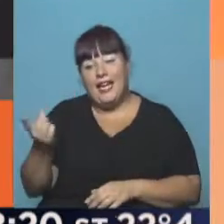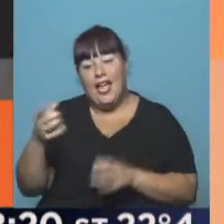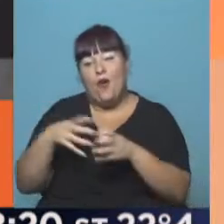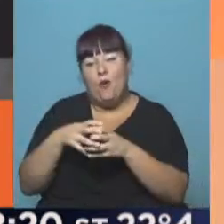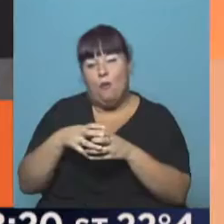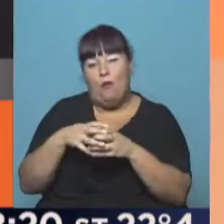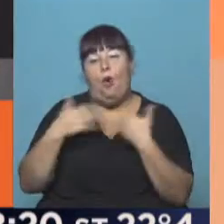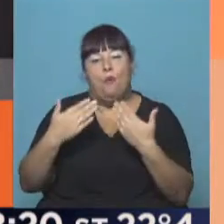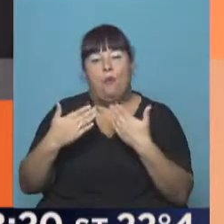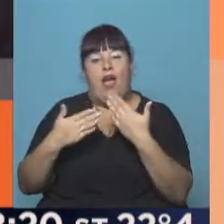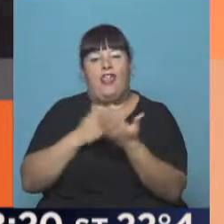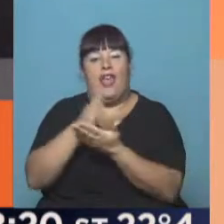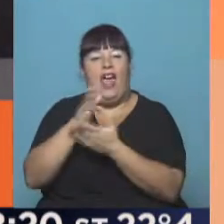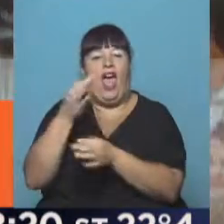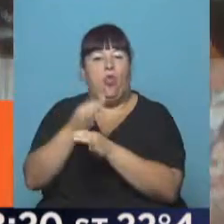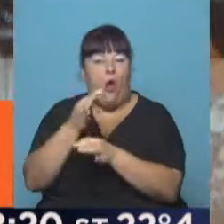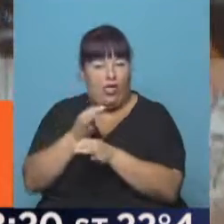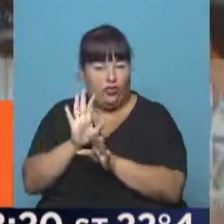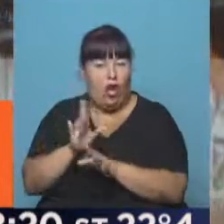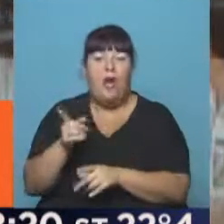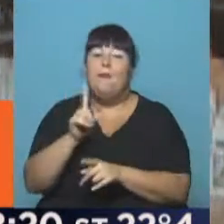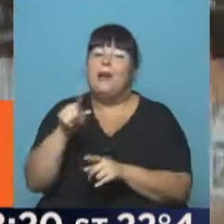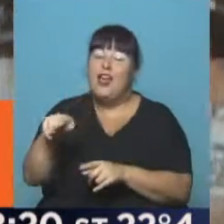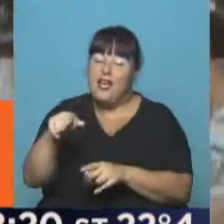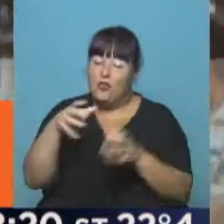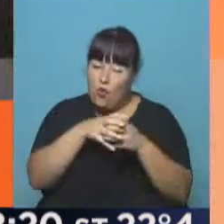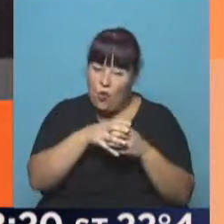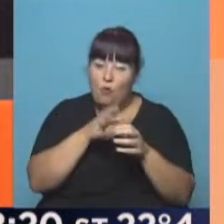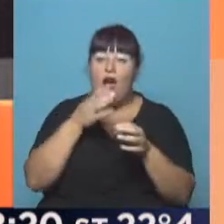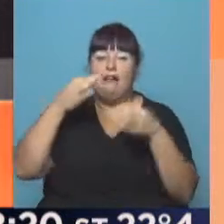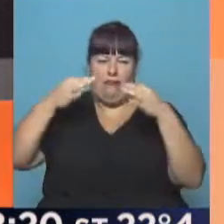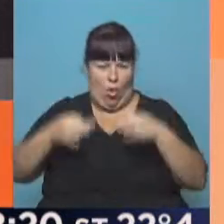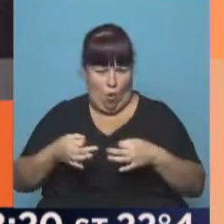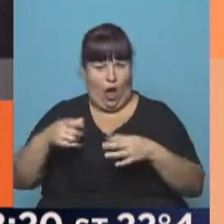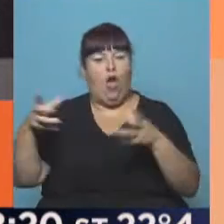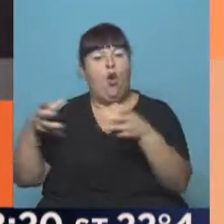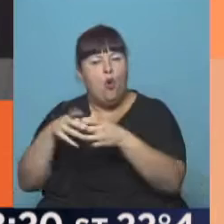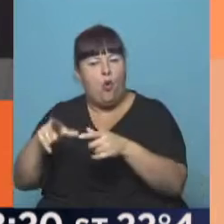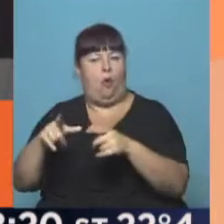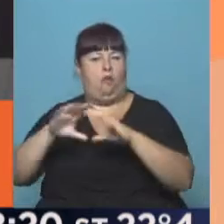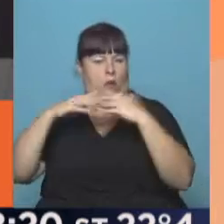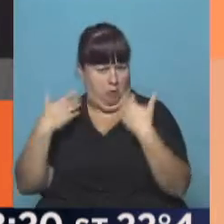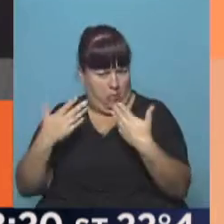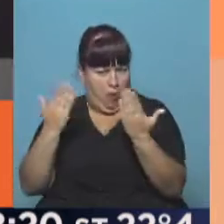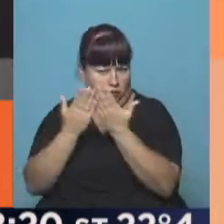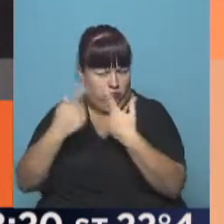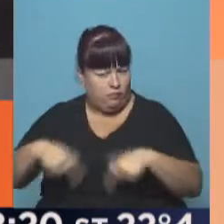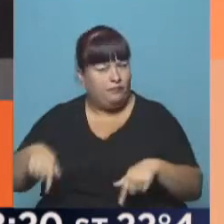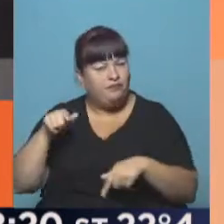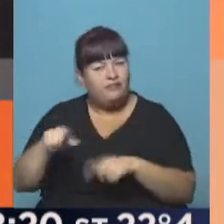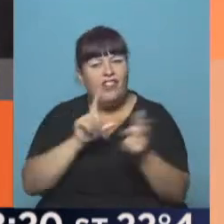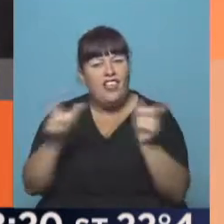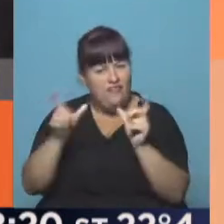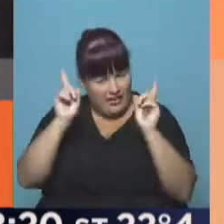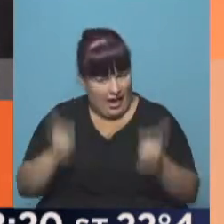que tienen la posibilidad de acceder a la educación. Sin embargo, en esos sectores educados, en esos sectores con todas las posibilidades, esta brecha